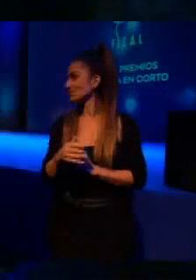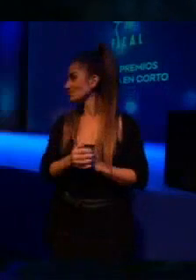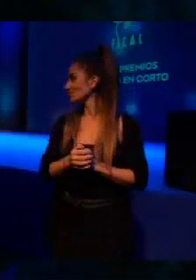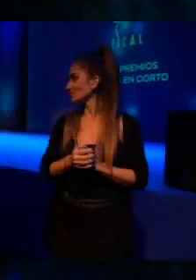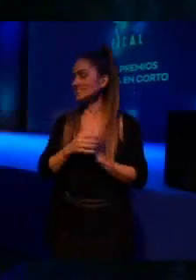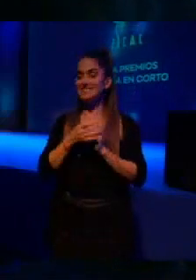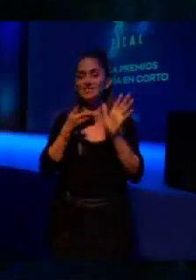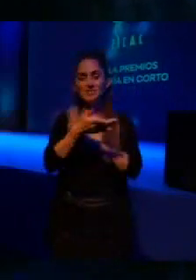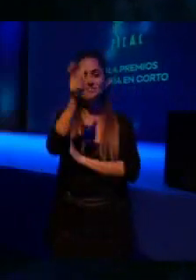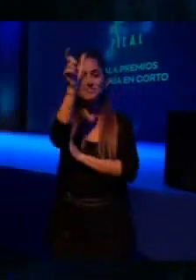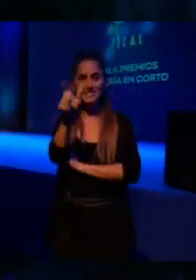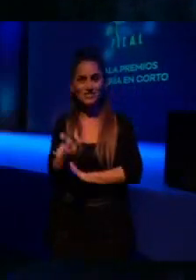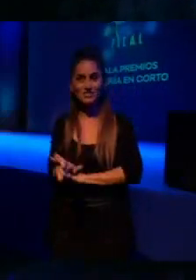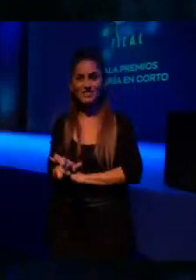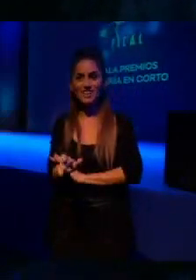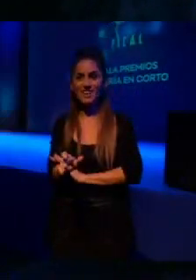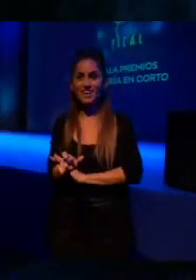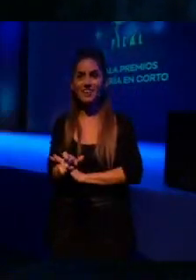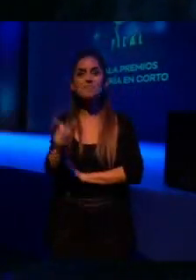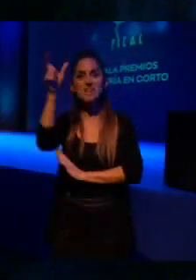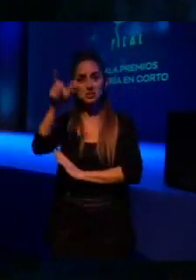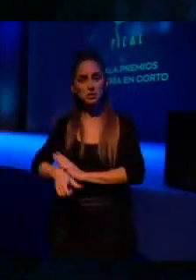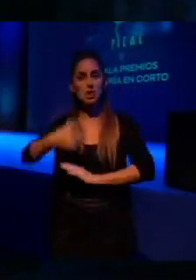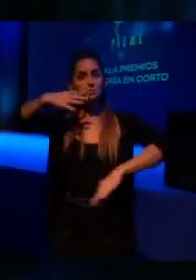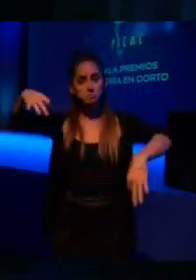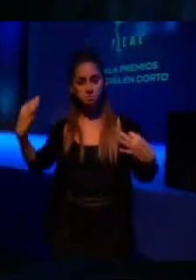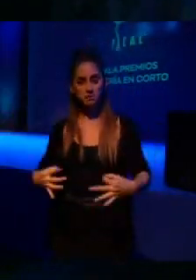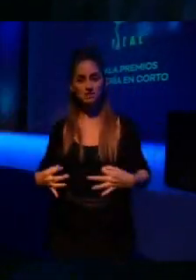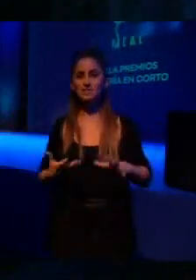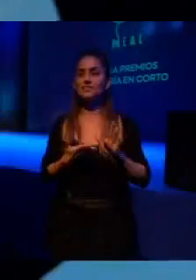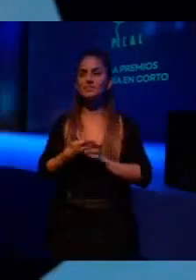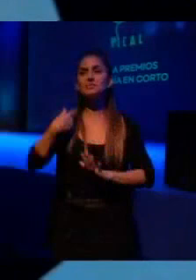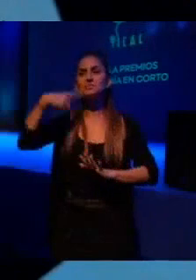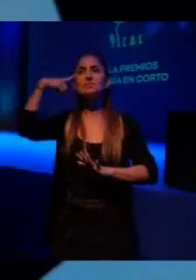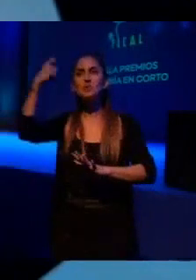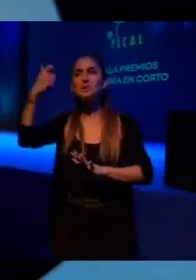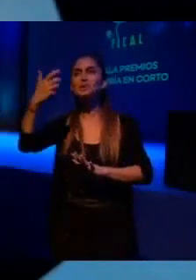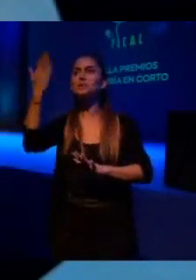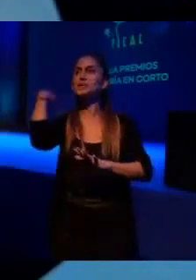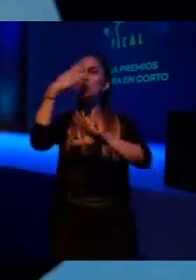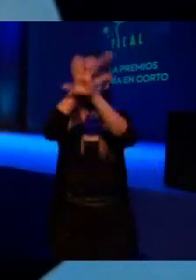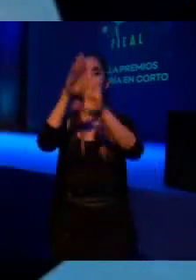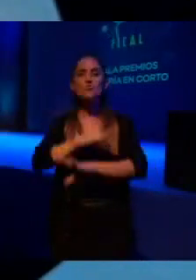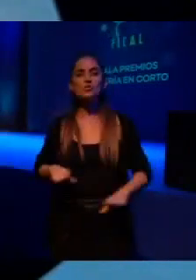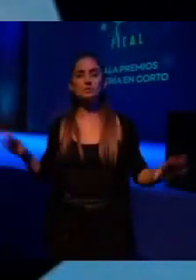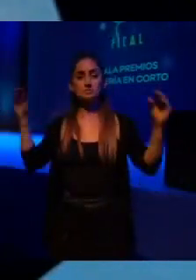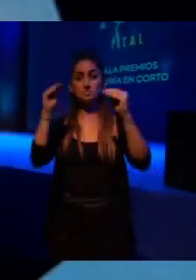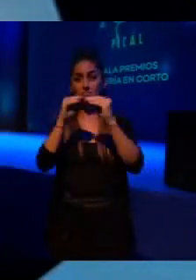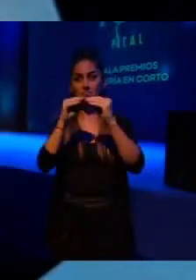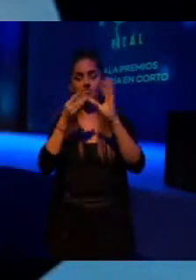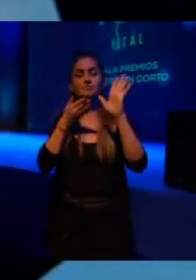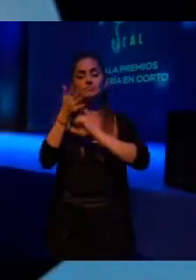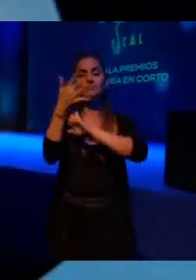una persona como se debe ser. Yo me acuerdo que la última vez que coincidimos hablamos